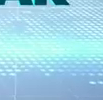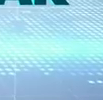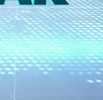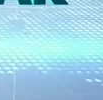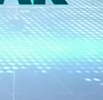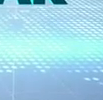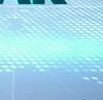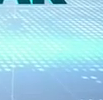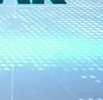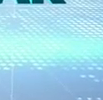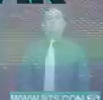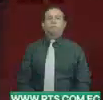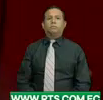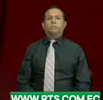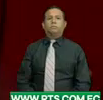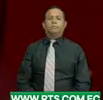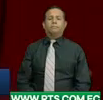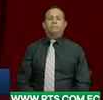Morales.